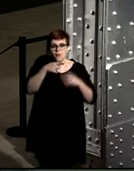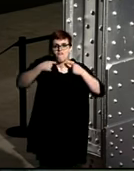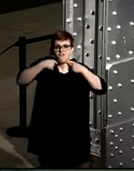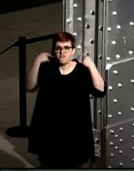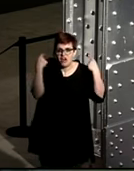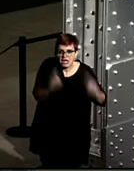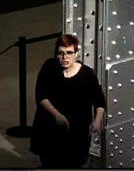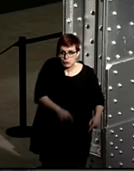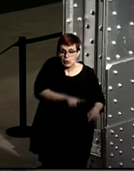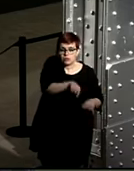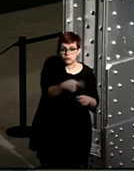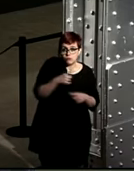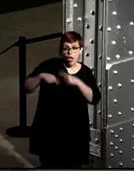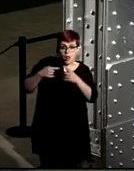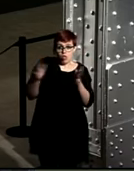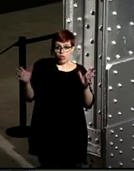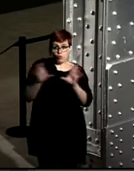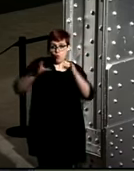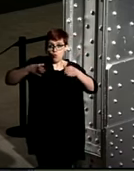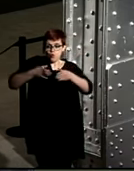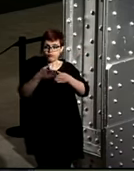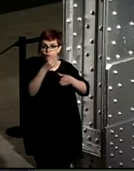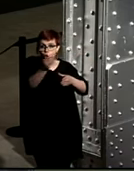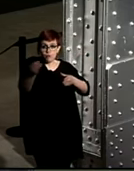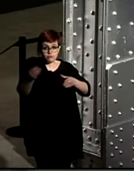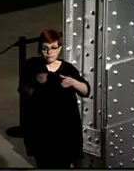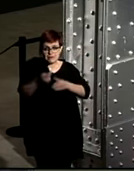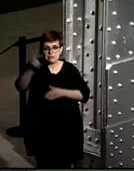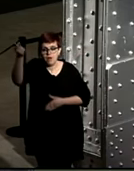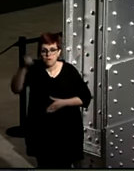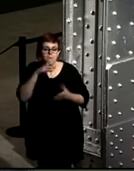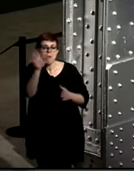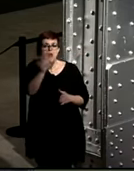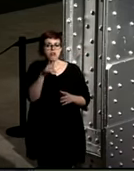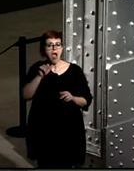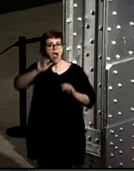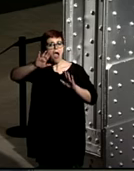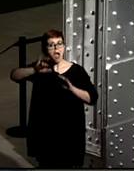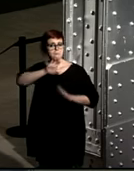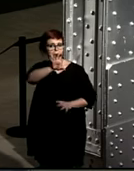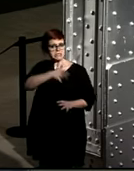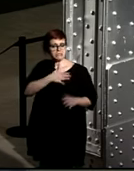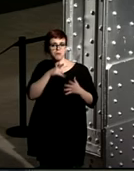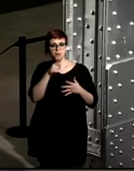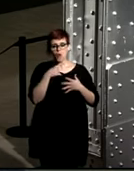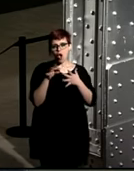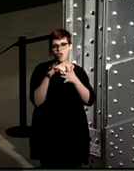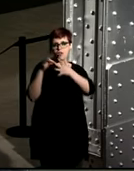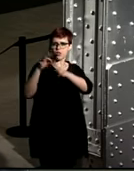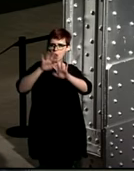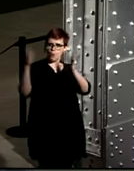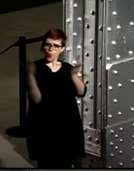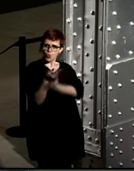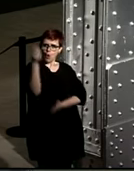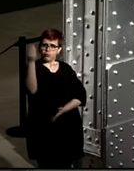una generación se tenga que ir fuera cuando parecía que este país estaba en la élite mundial, ¿no? Y probablemente por unas